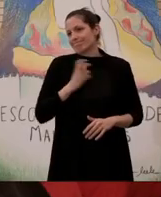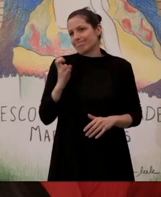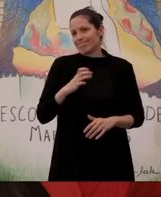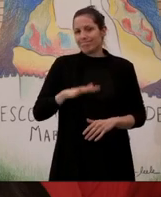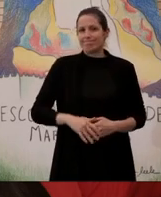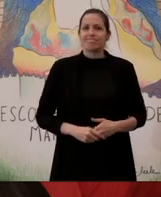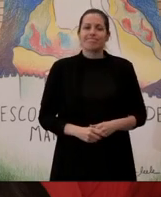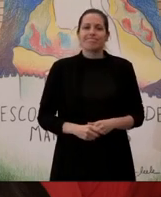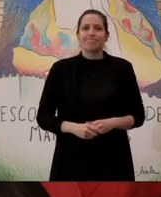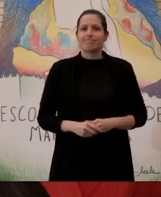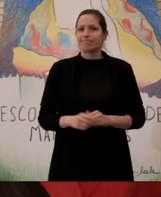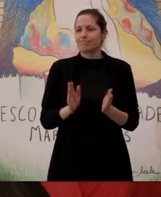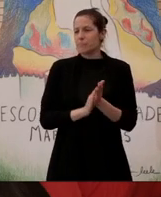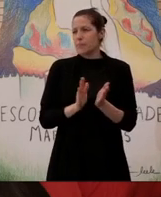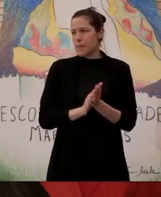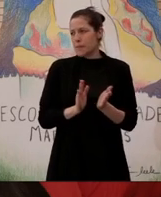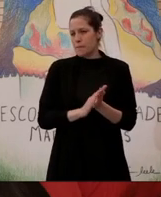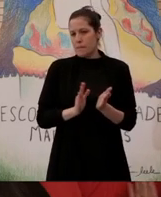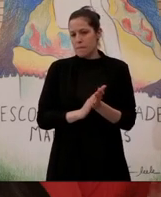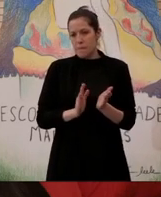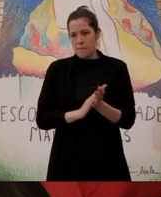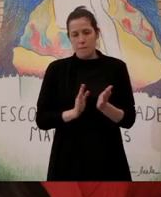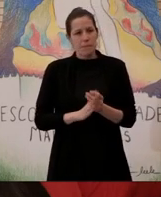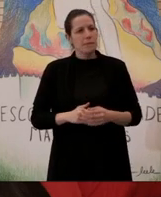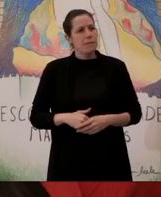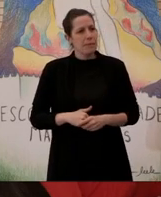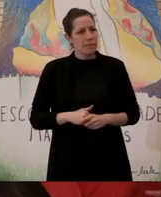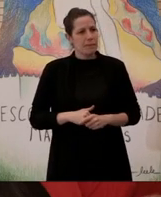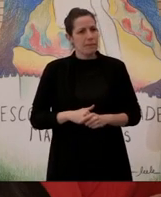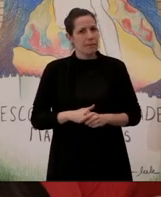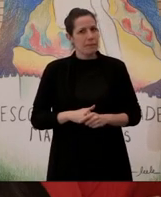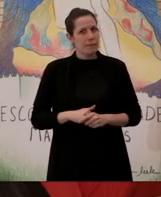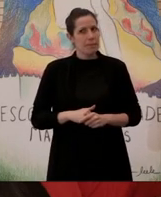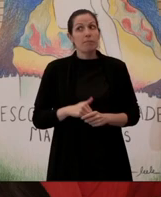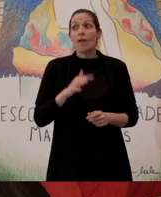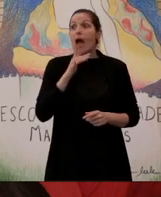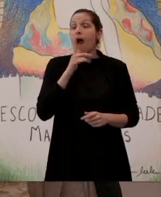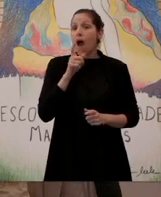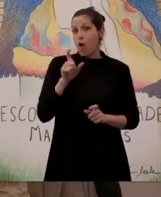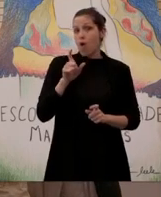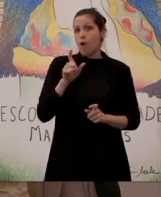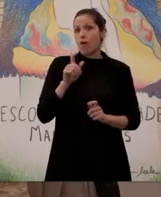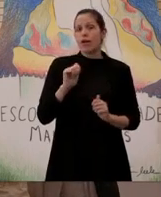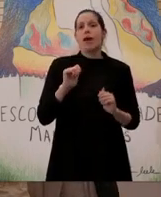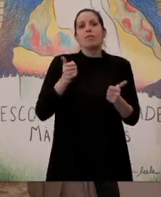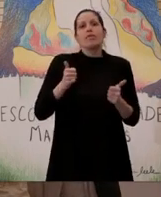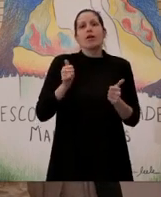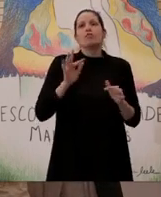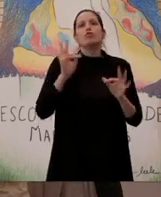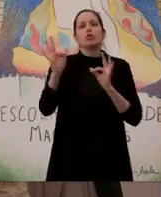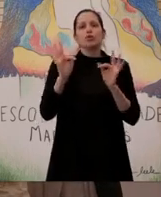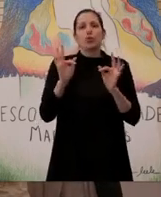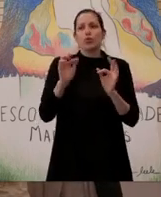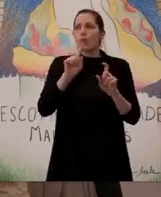Bueno muchísimas gracias asnosas convidadas abrimos turno de preguntas por si alguna